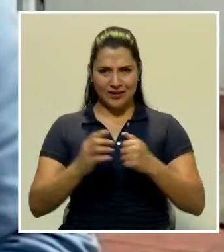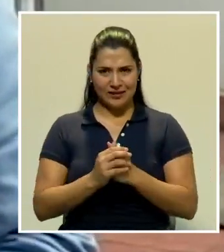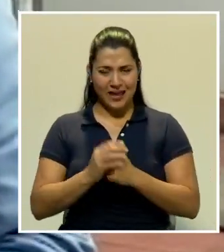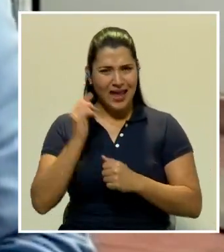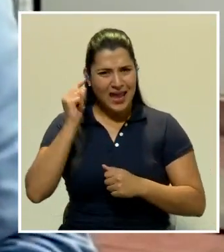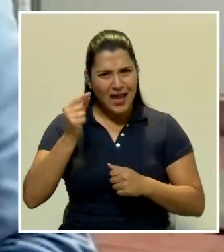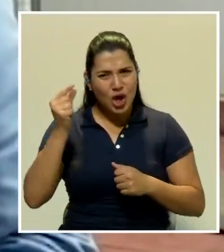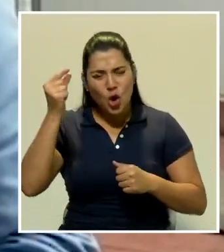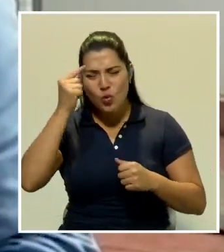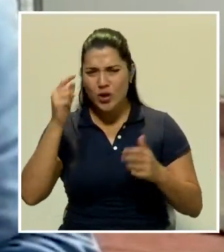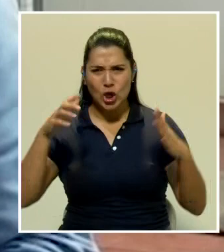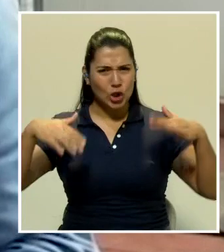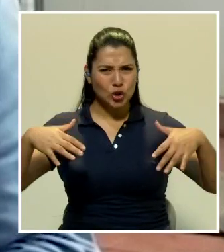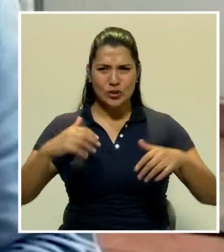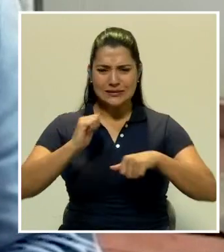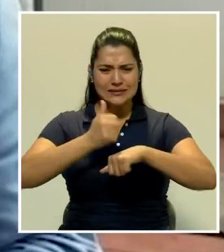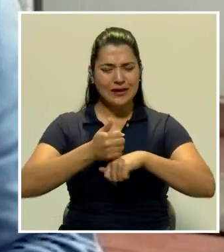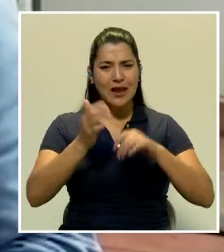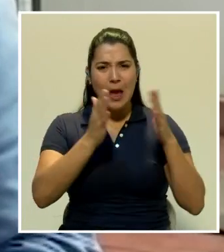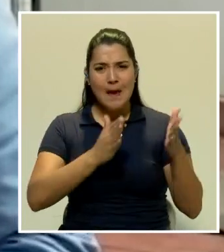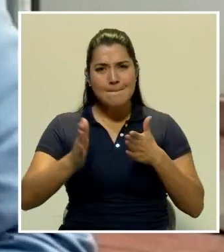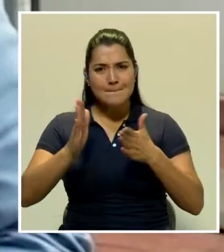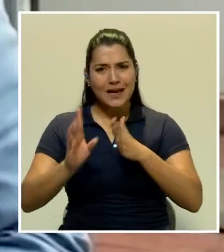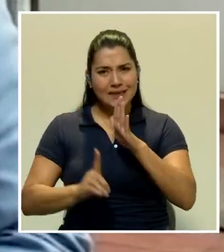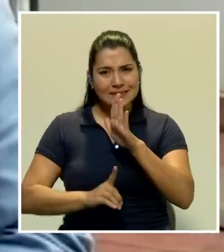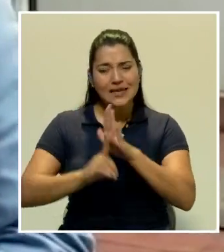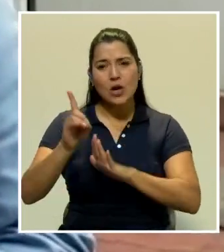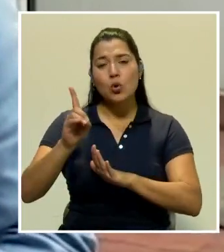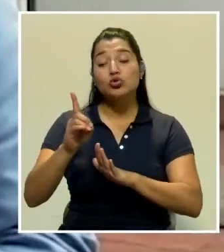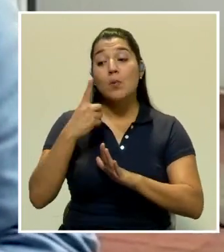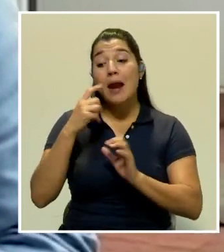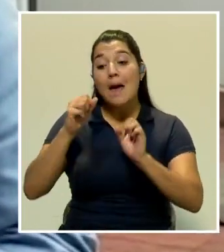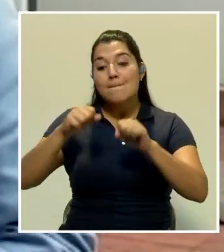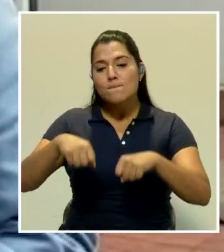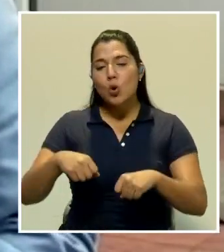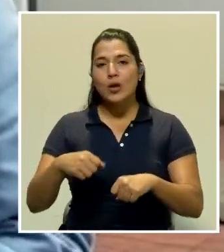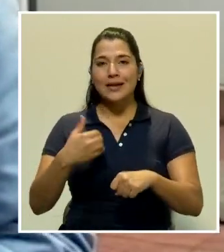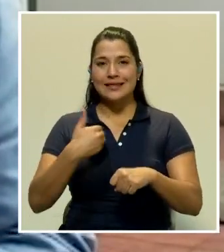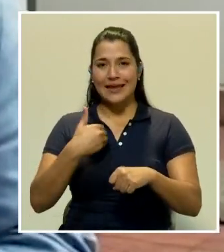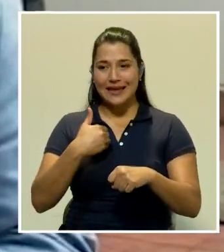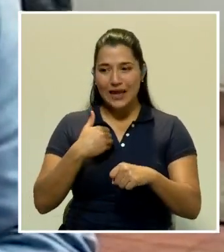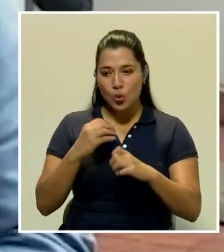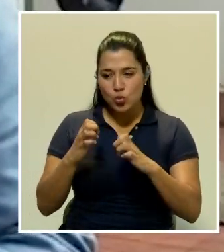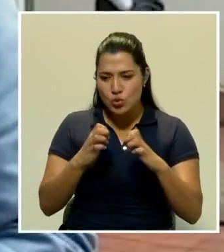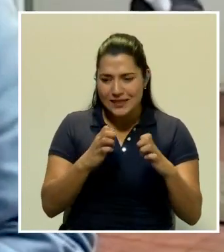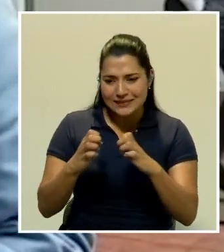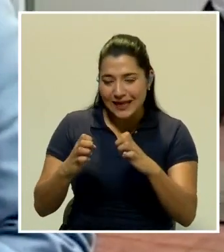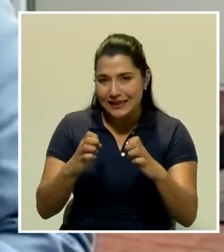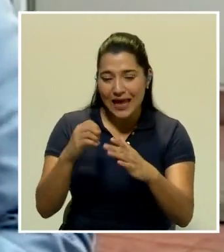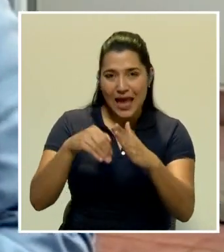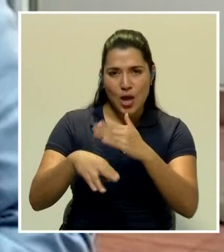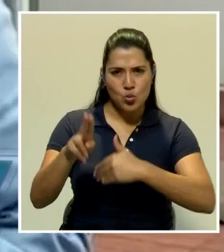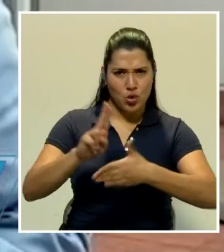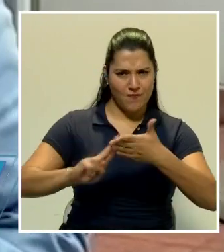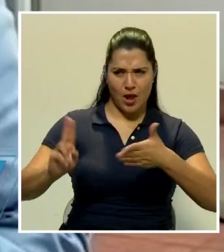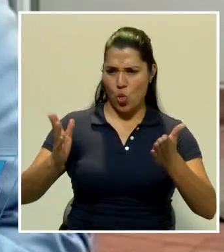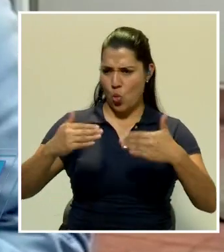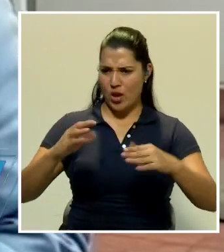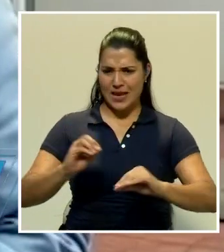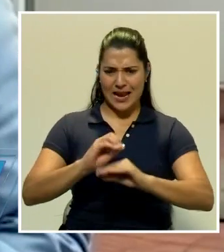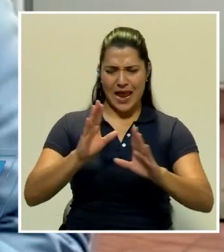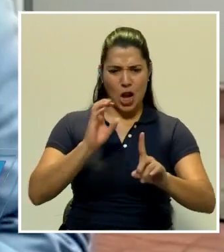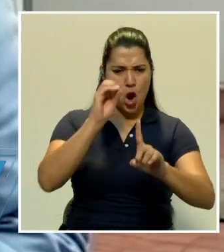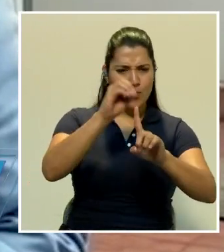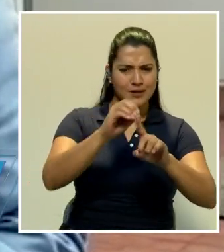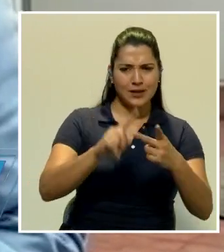plasmado en un plan de desarrollo la orientación estratégica de las universidades. No está clara su pertinencia, no está clara